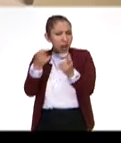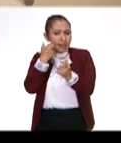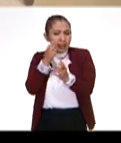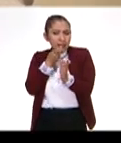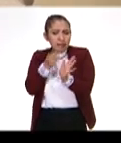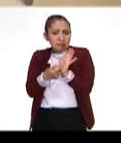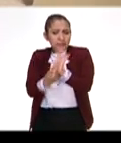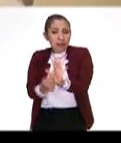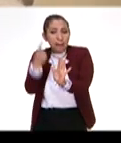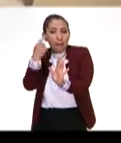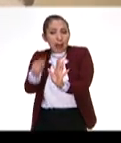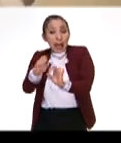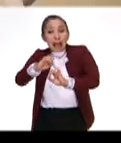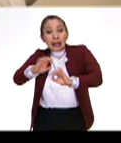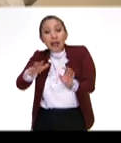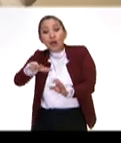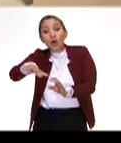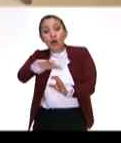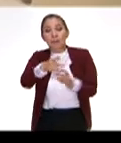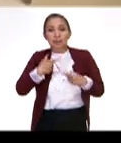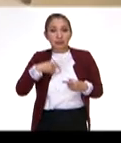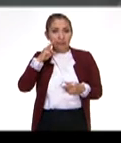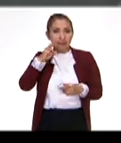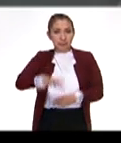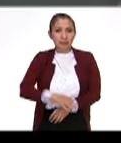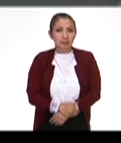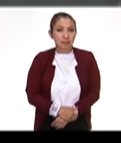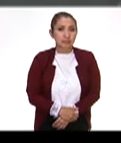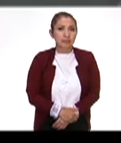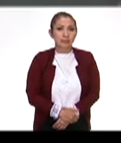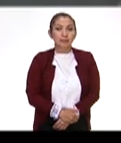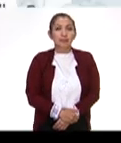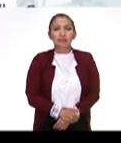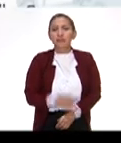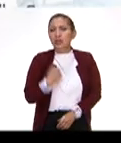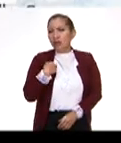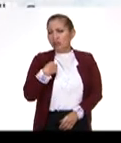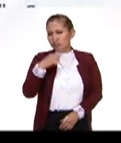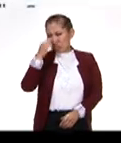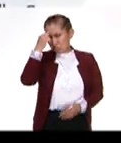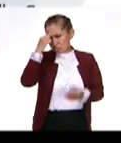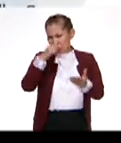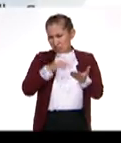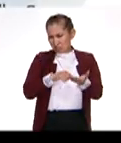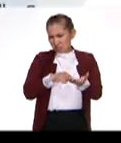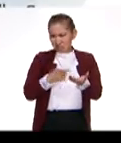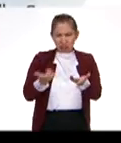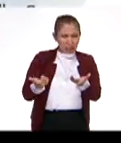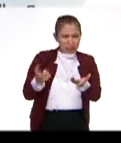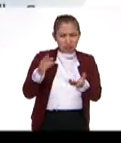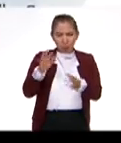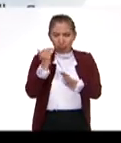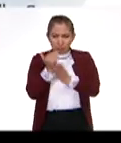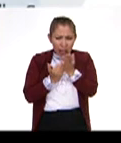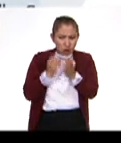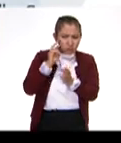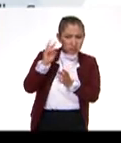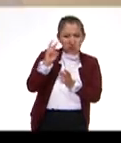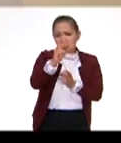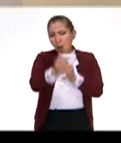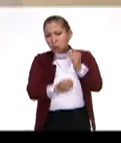decir para ser claro con el espectador. ¿No te parece que cada vez hay menos puestas en